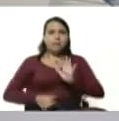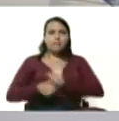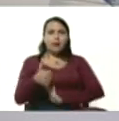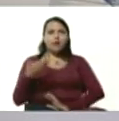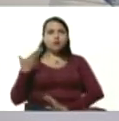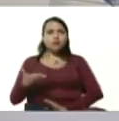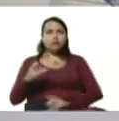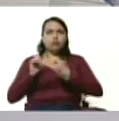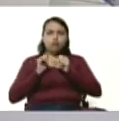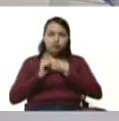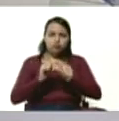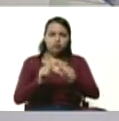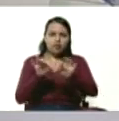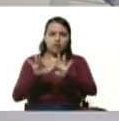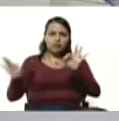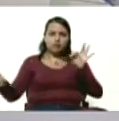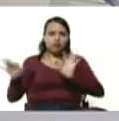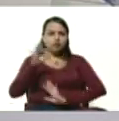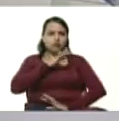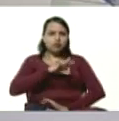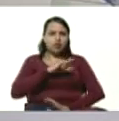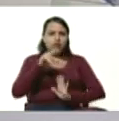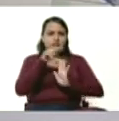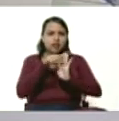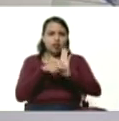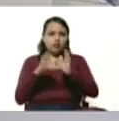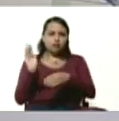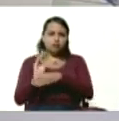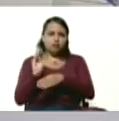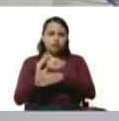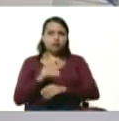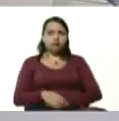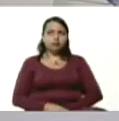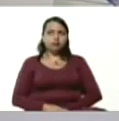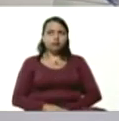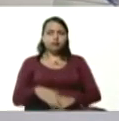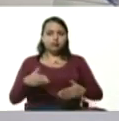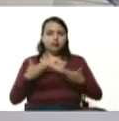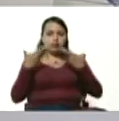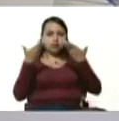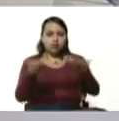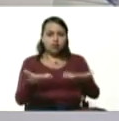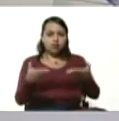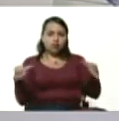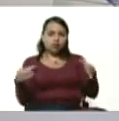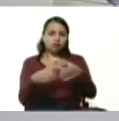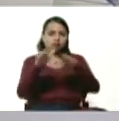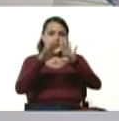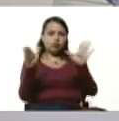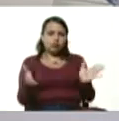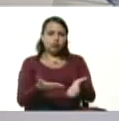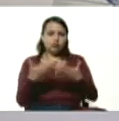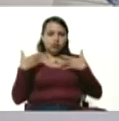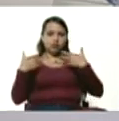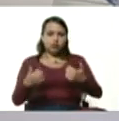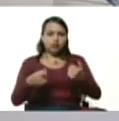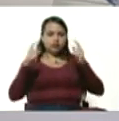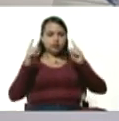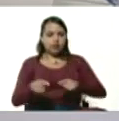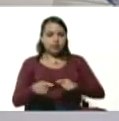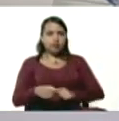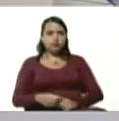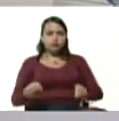que se mantenga el distanciamiento social y las normas preventivas evaluadas directamente por la Organización Mundial de la Salud y que a pesar de este